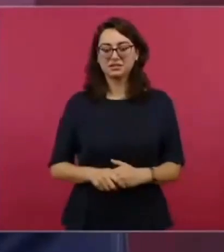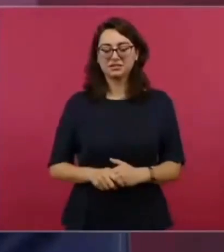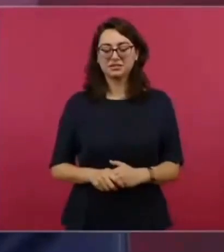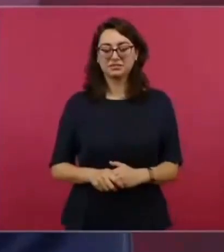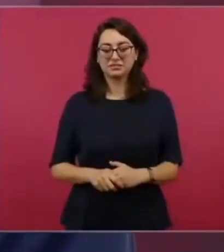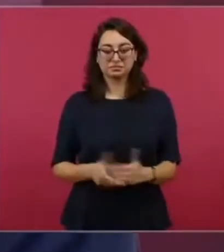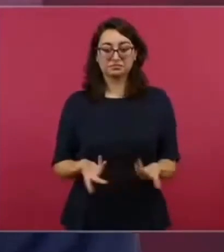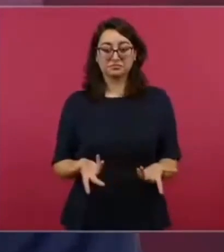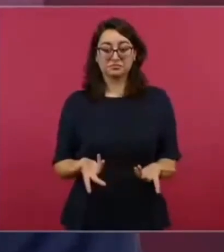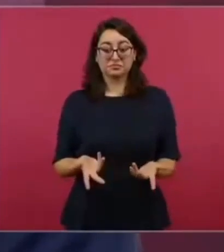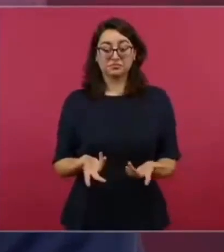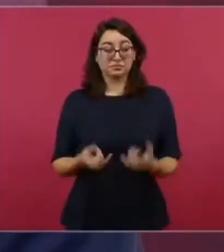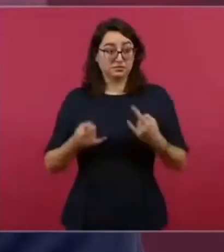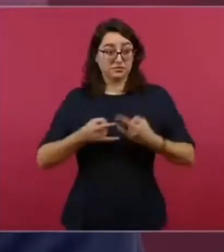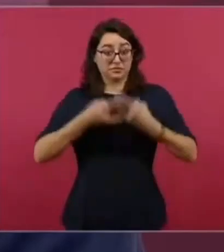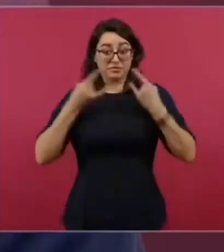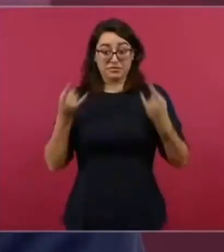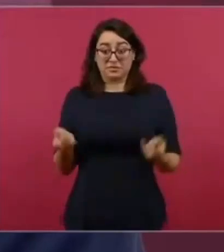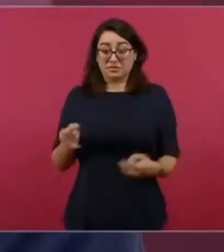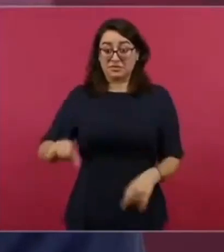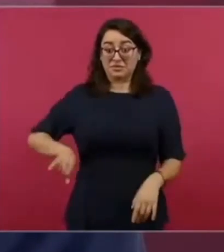momentos interesantes,